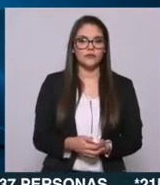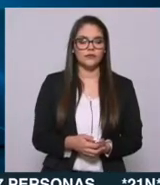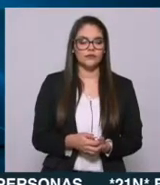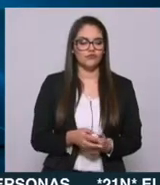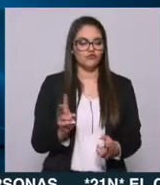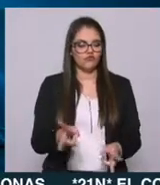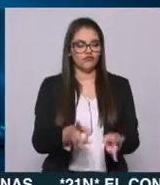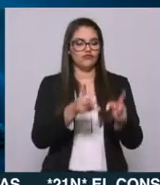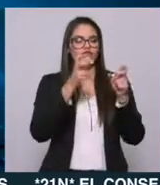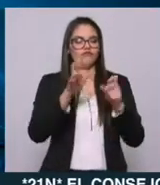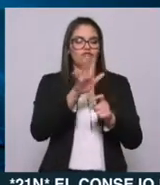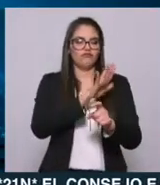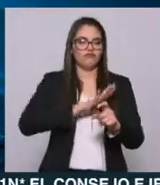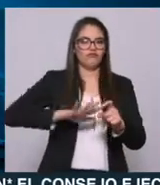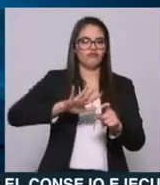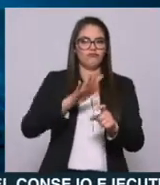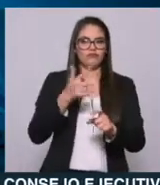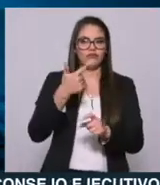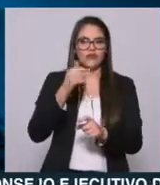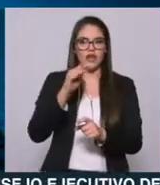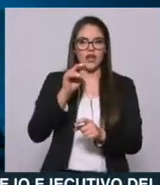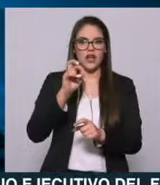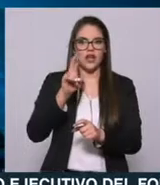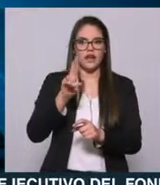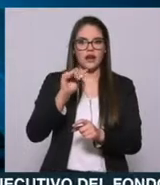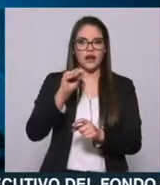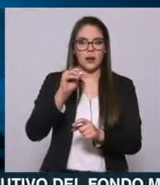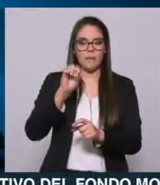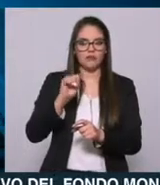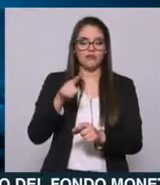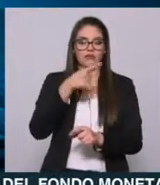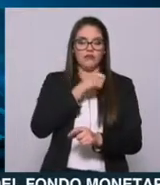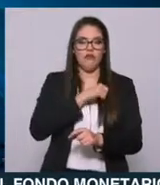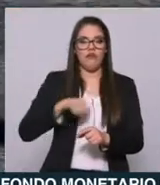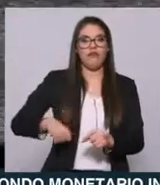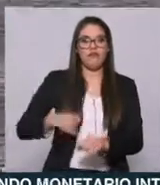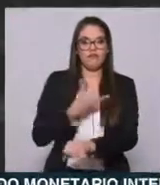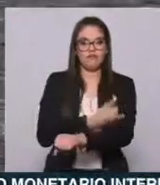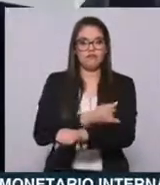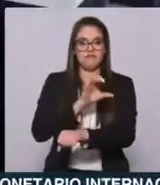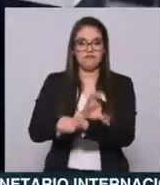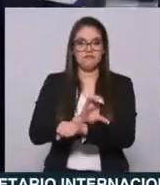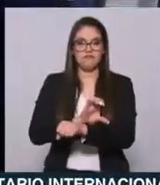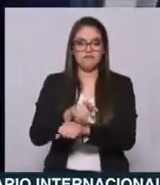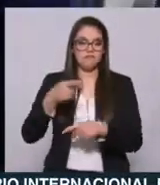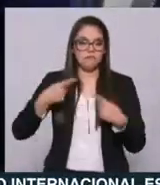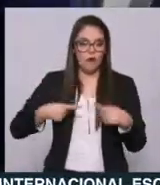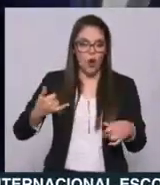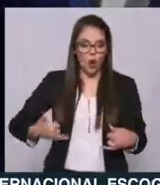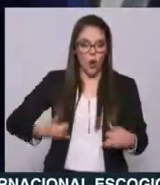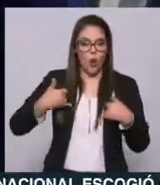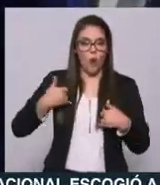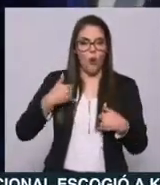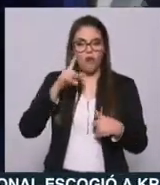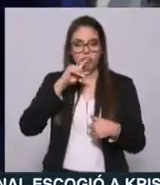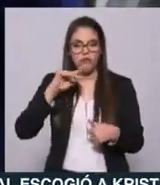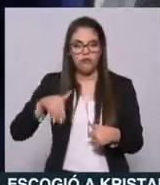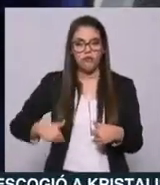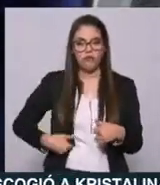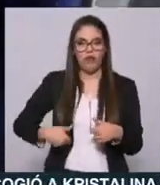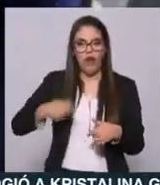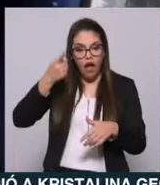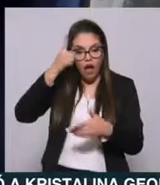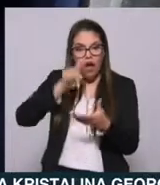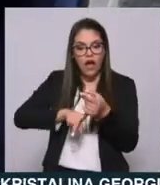asalto en las calles de la colonia Gabriel Ramos Milán de la alcaldía Iztacalco terminó con un joven lesionado dentro de una farmacia de